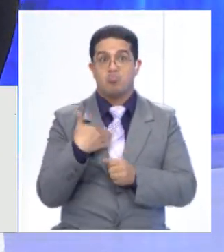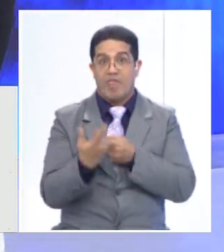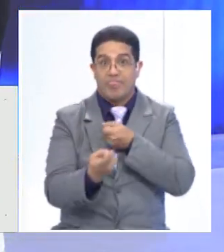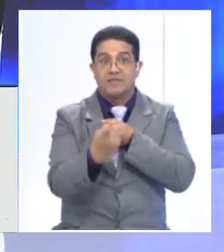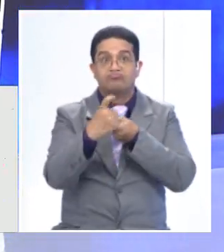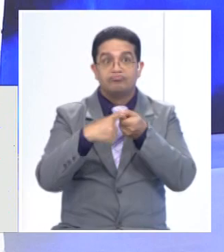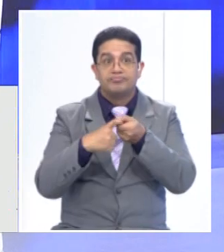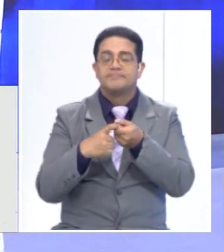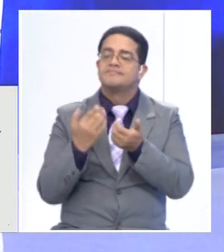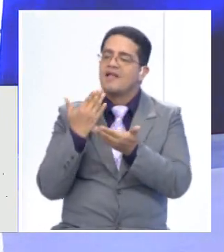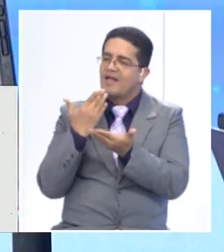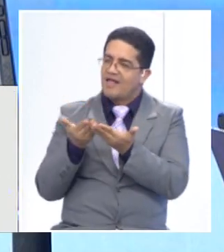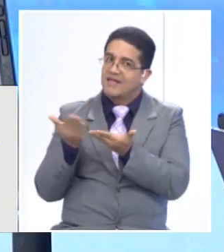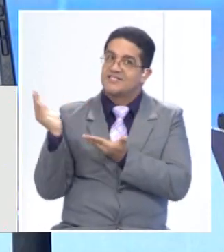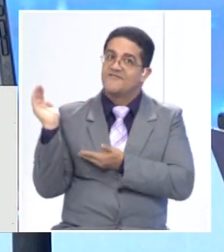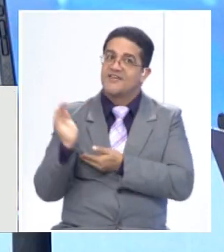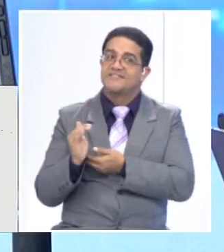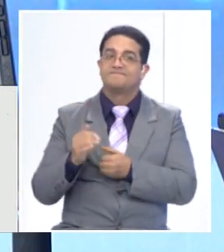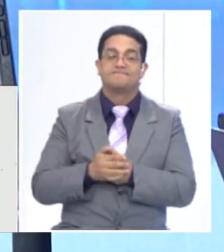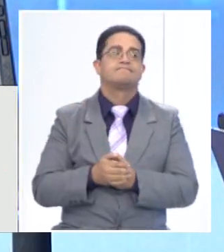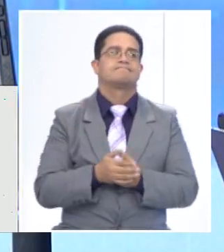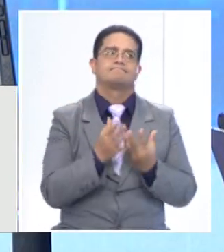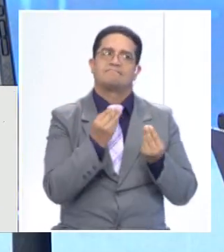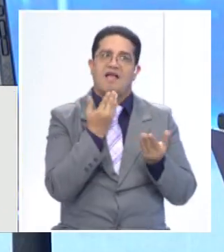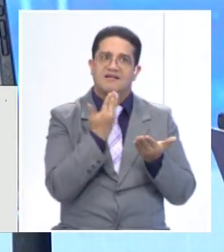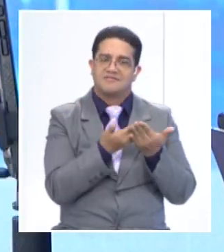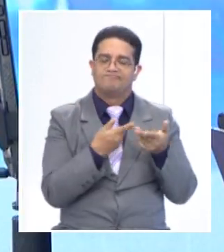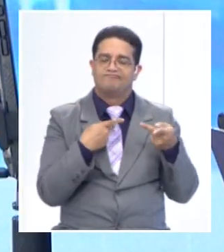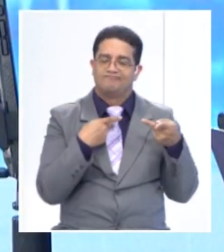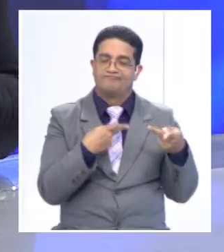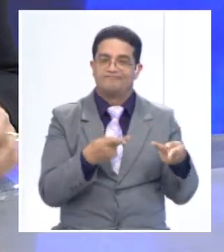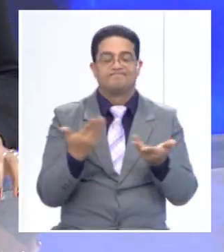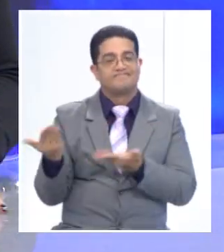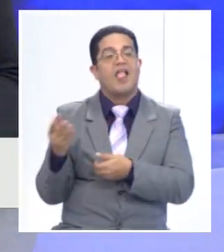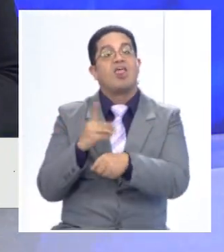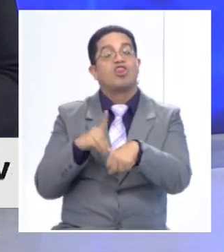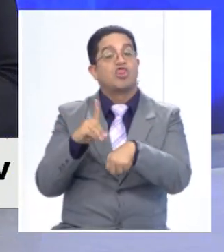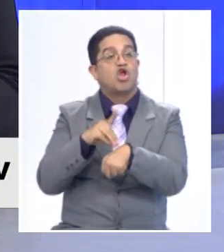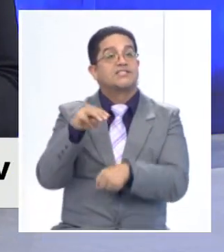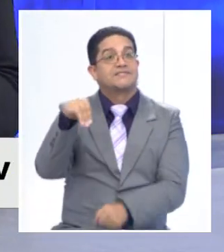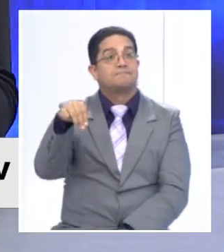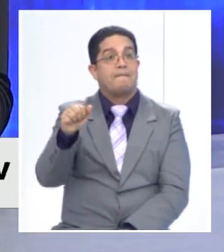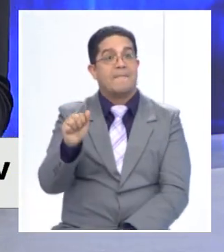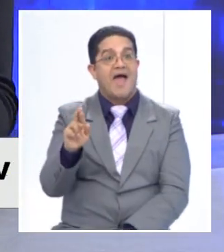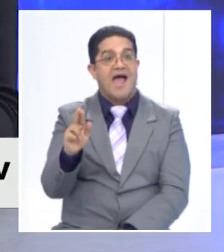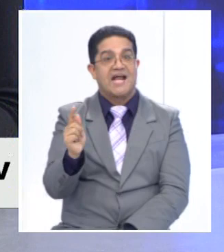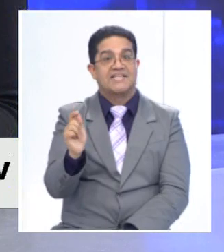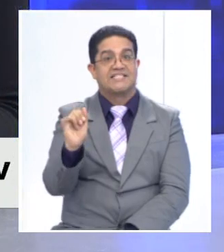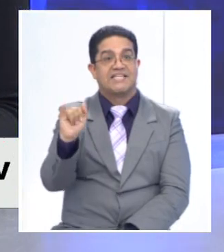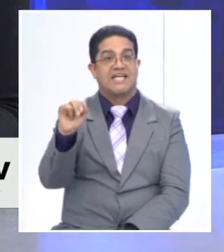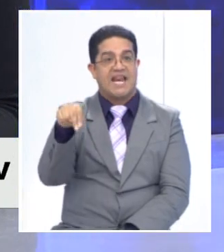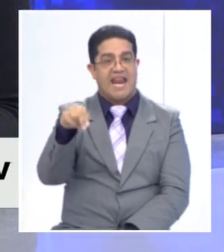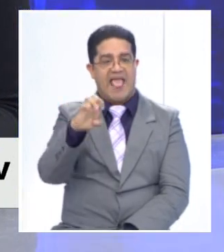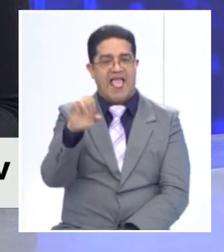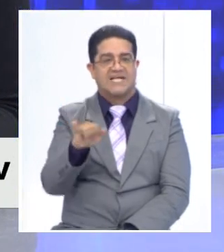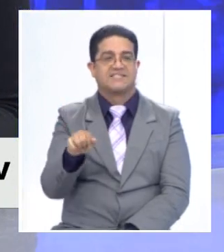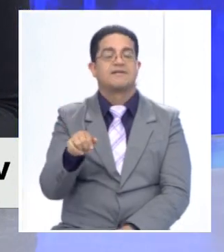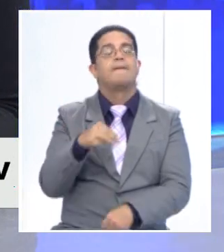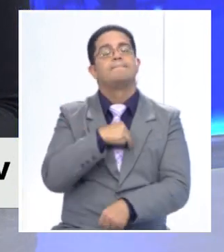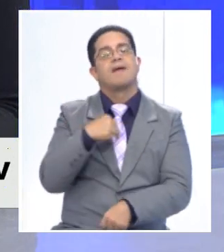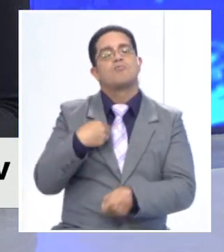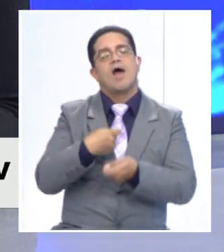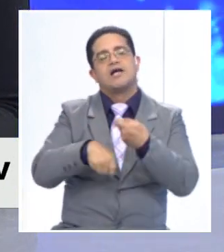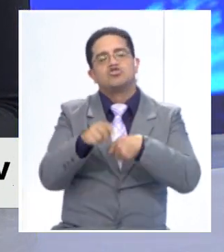seguir. Doctora, gracias por acompañarnos. Muchísimas gracias, Daniela, a ti por el contacto. La doctora Verónica Martínez nos estuvo acompañando, neumonólogo pediatra, miembro de la